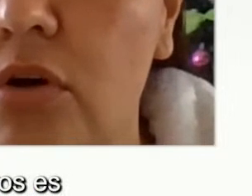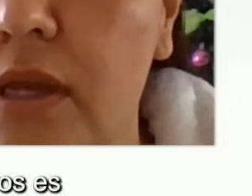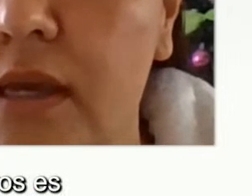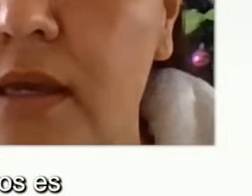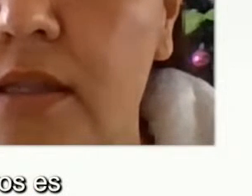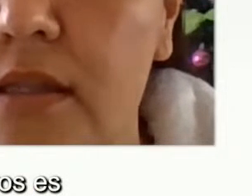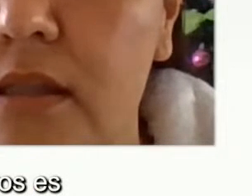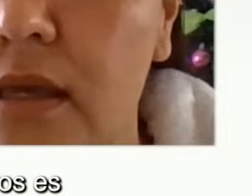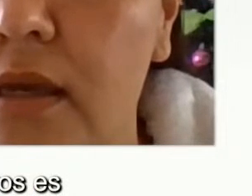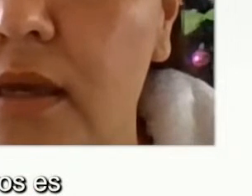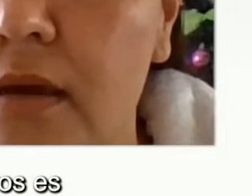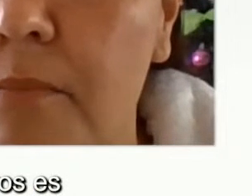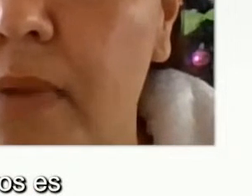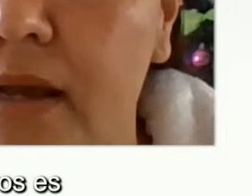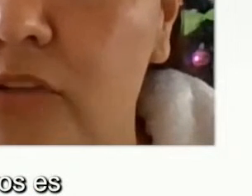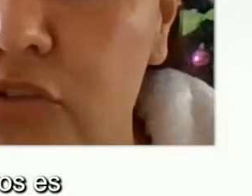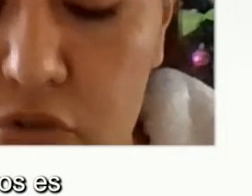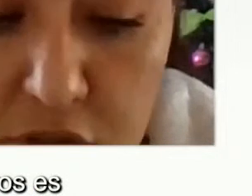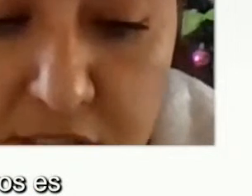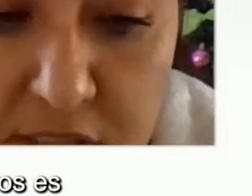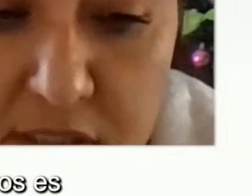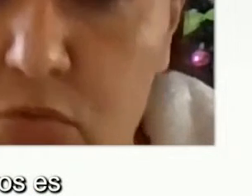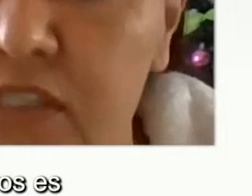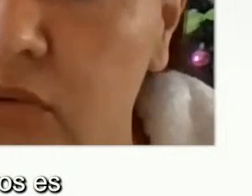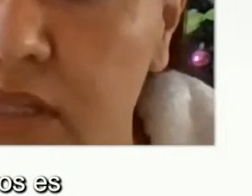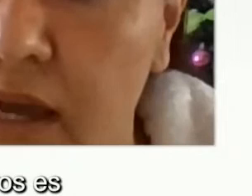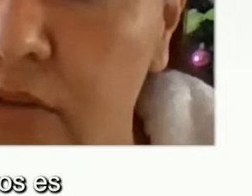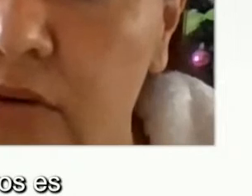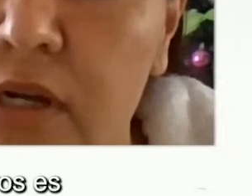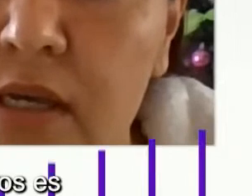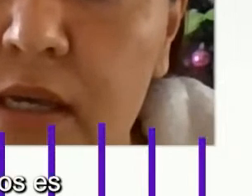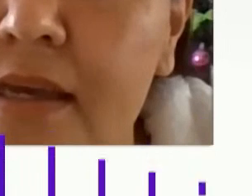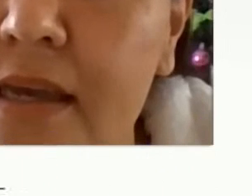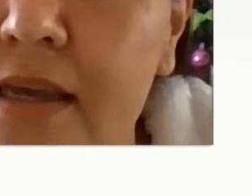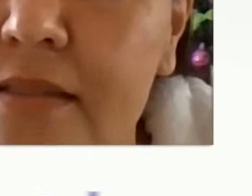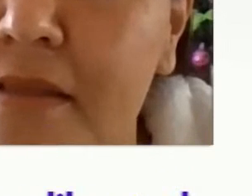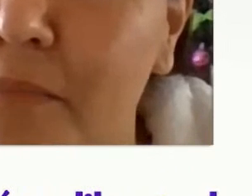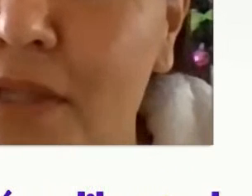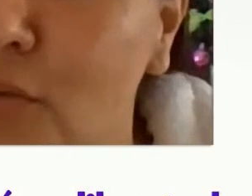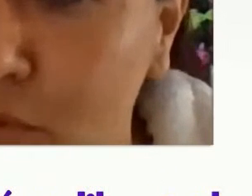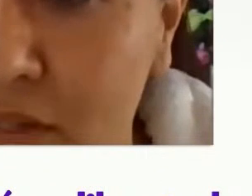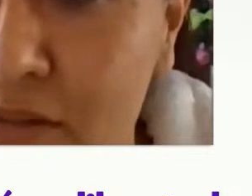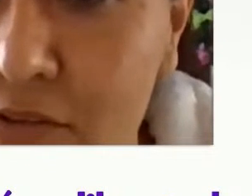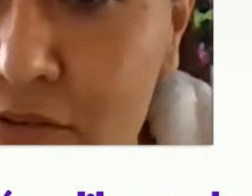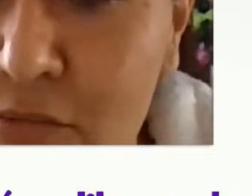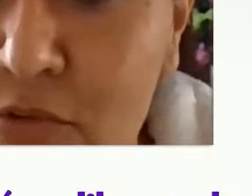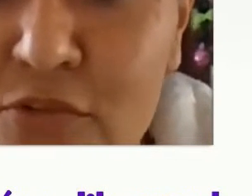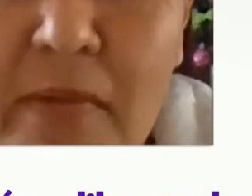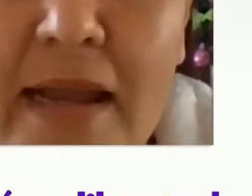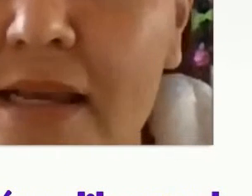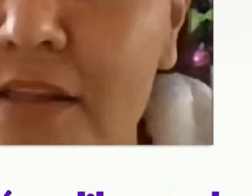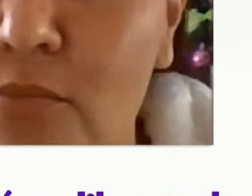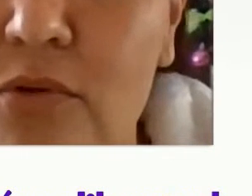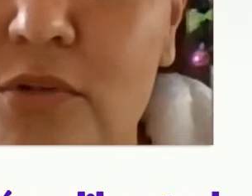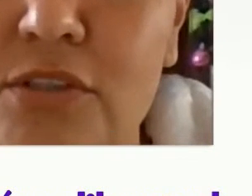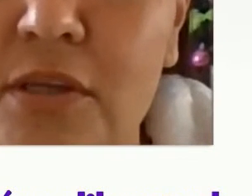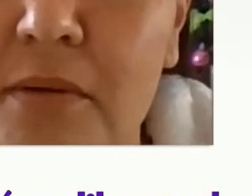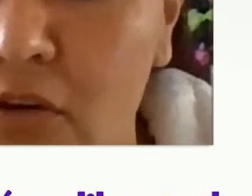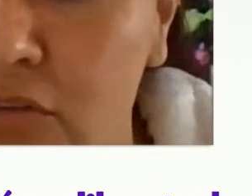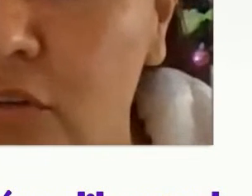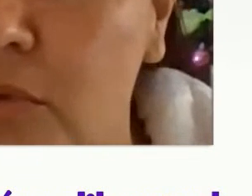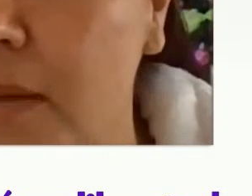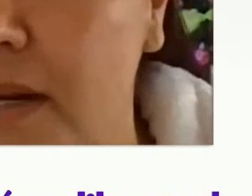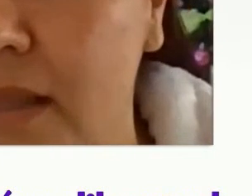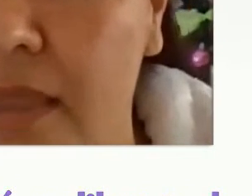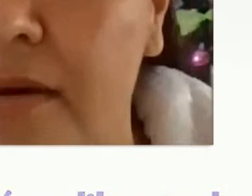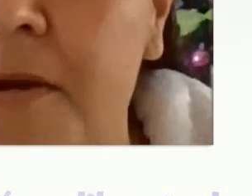y todo lo que para nosotros es nuestro estado. También somos eso, ¿no? Somos baile, somos